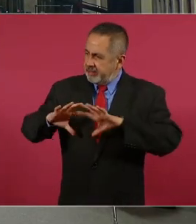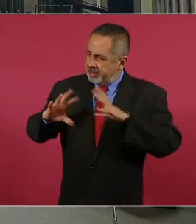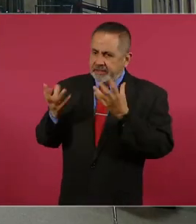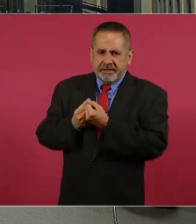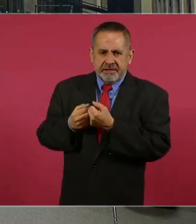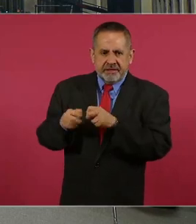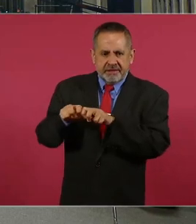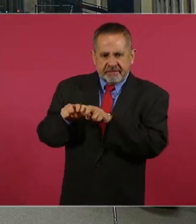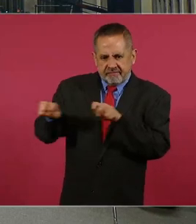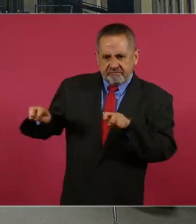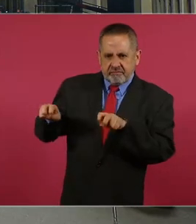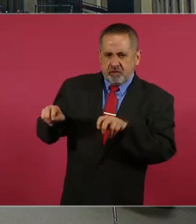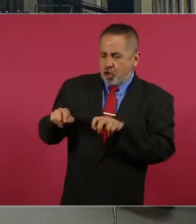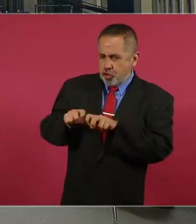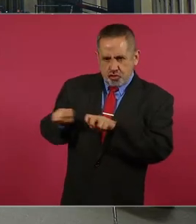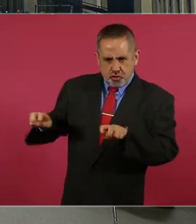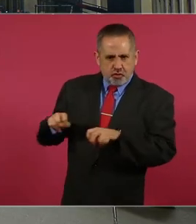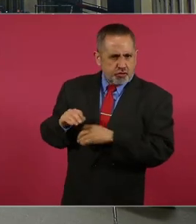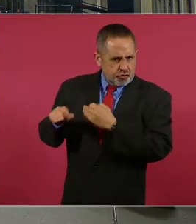que